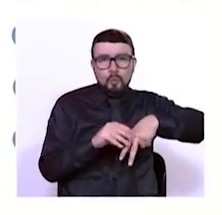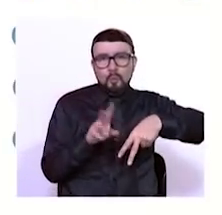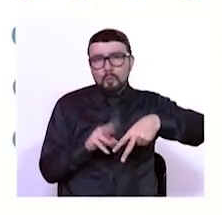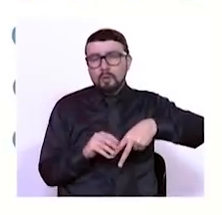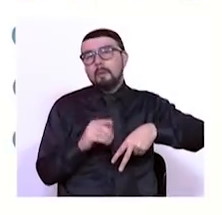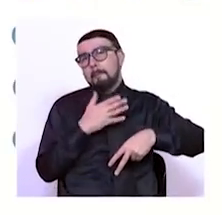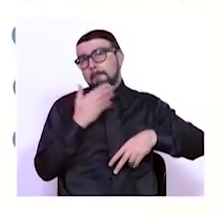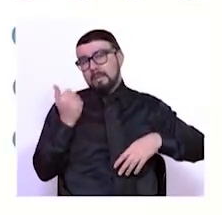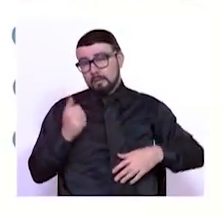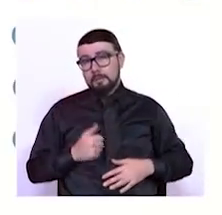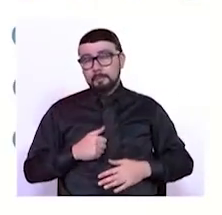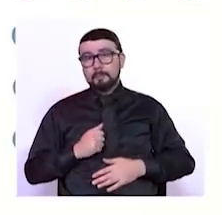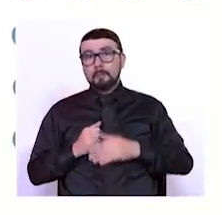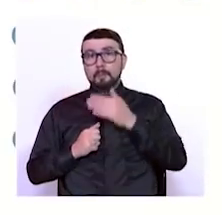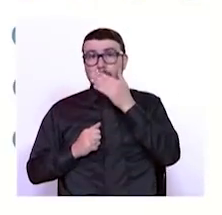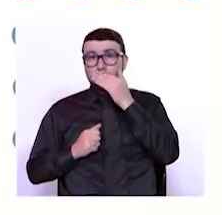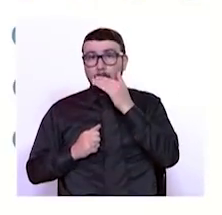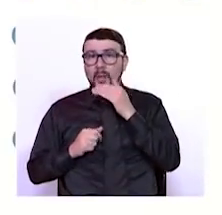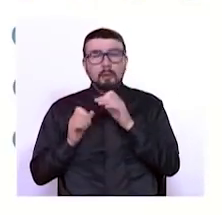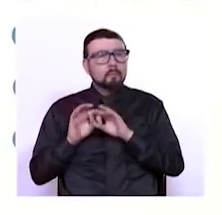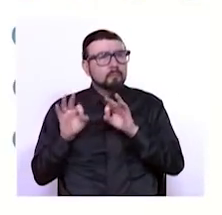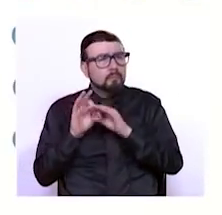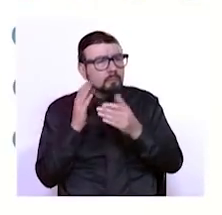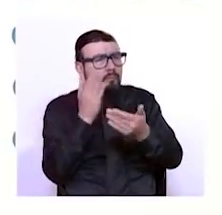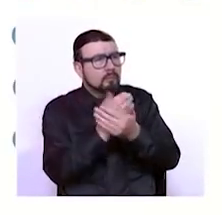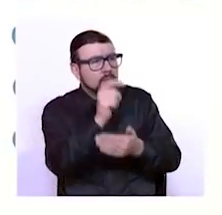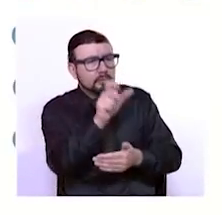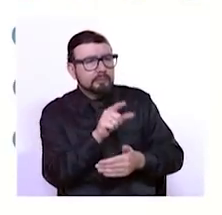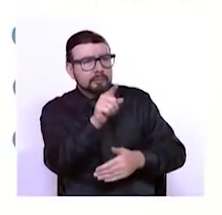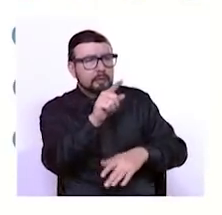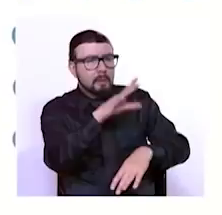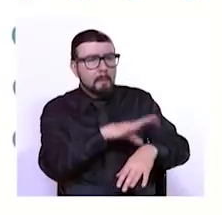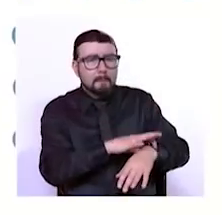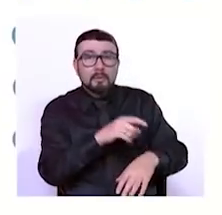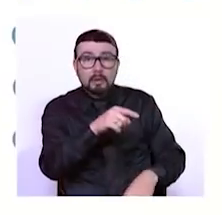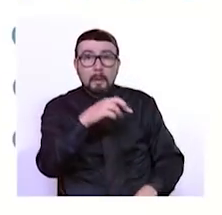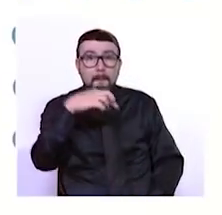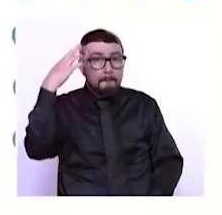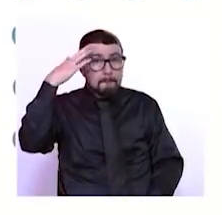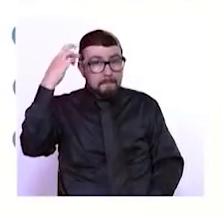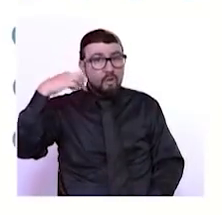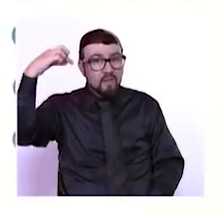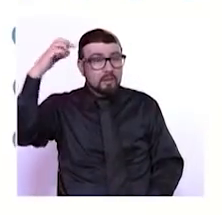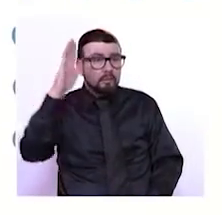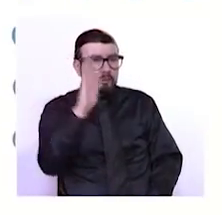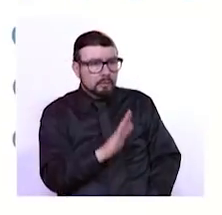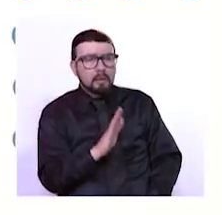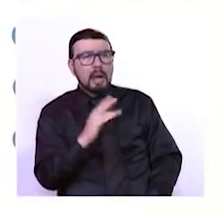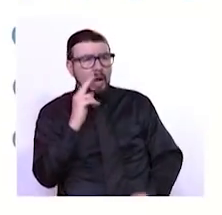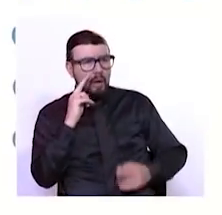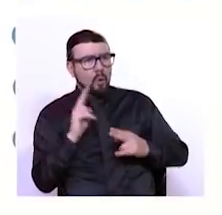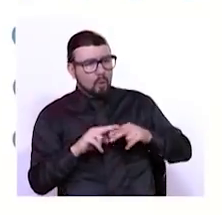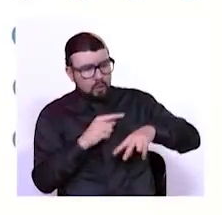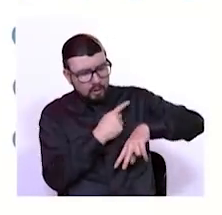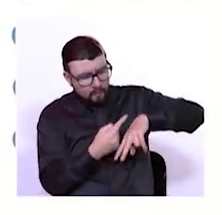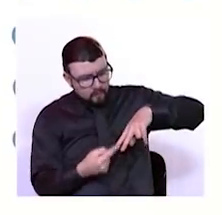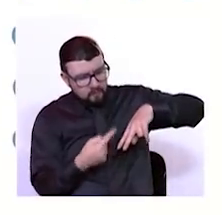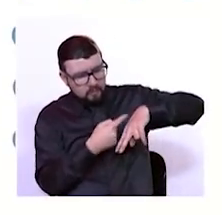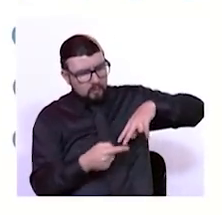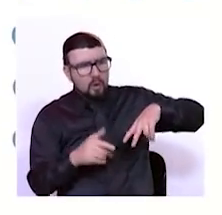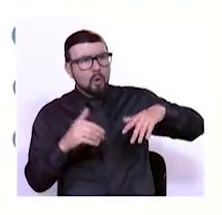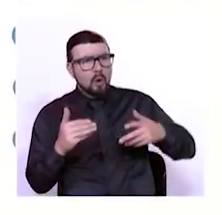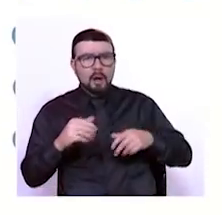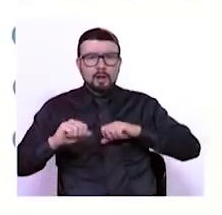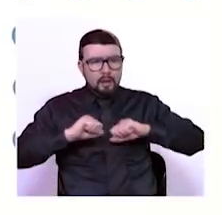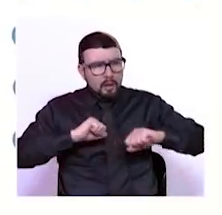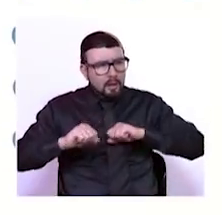todo, escuchar a un profesional en flebología o en vascular periférico que te indique ciertos ejercicios